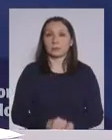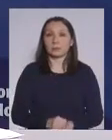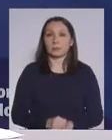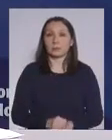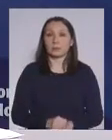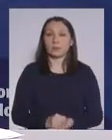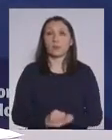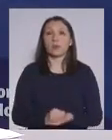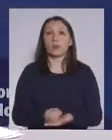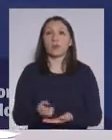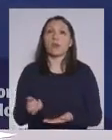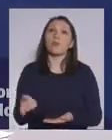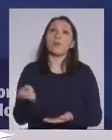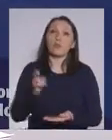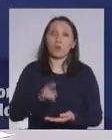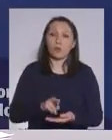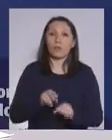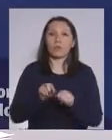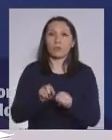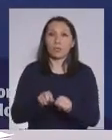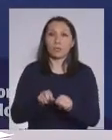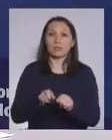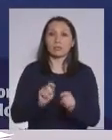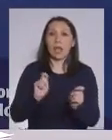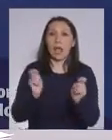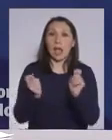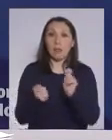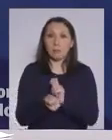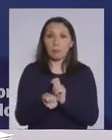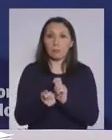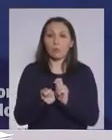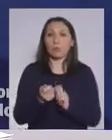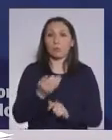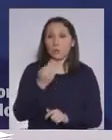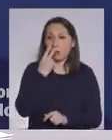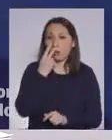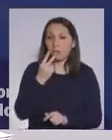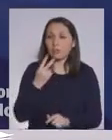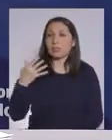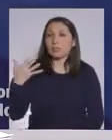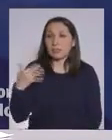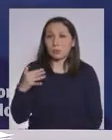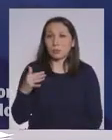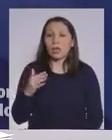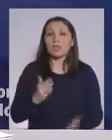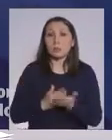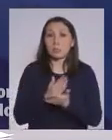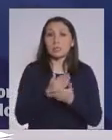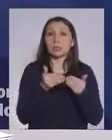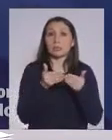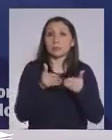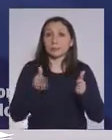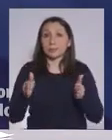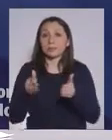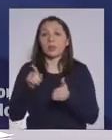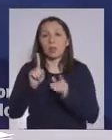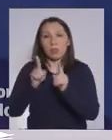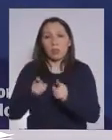que regresan a la transición es muy importante que se incluyan las medidas